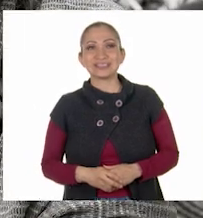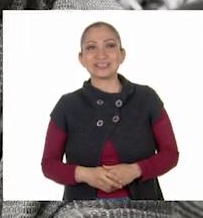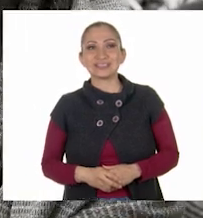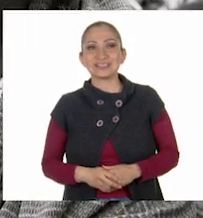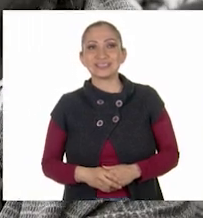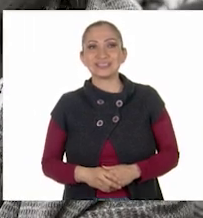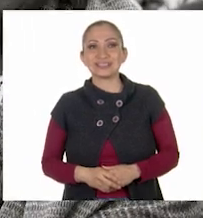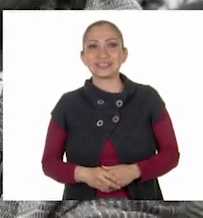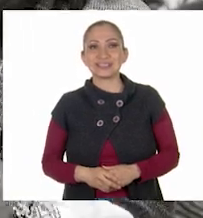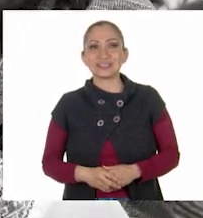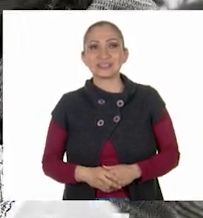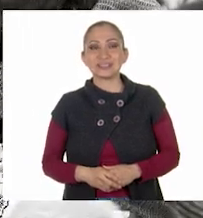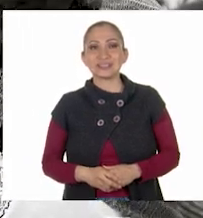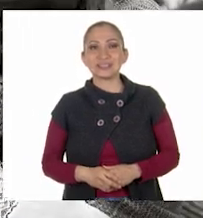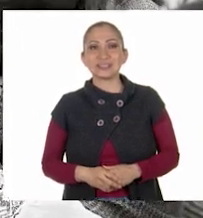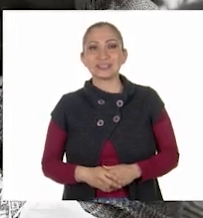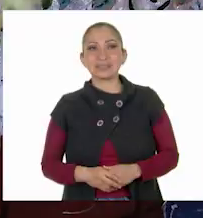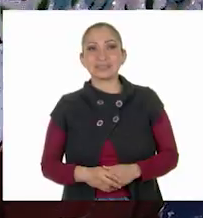merecido.